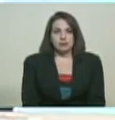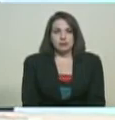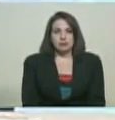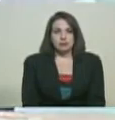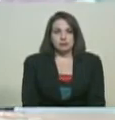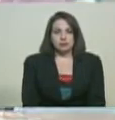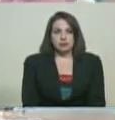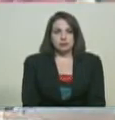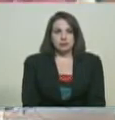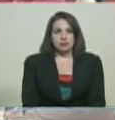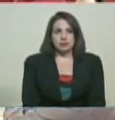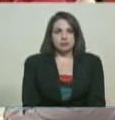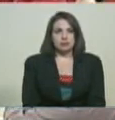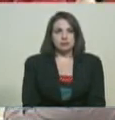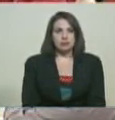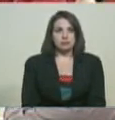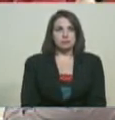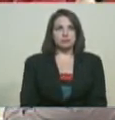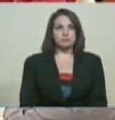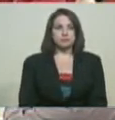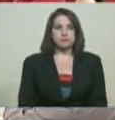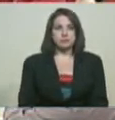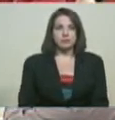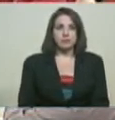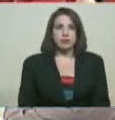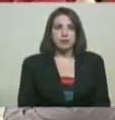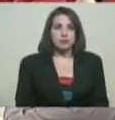es verdad que hay que trascender a lo electoral